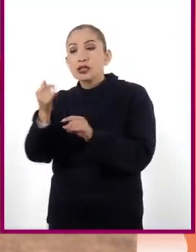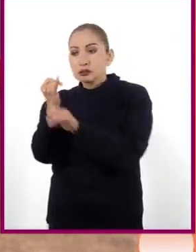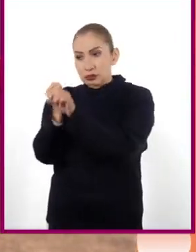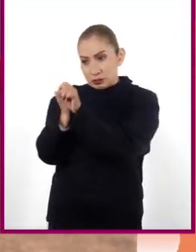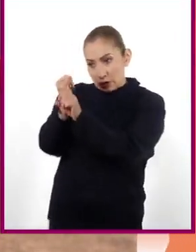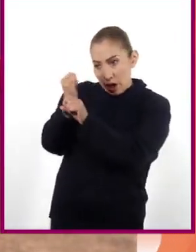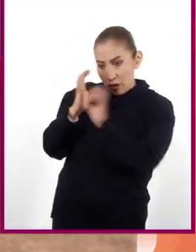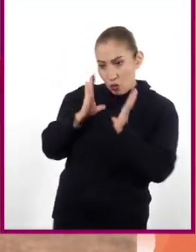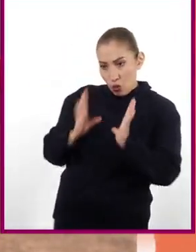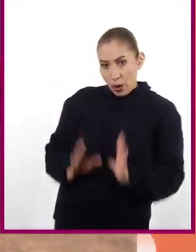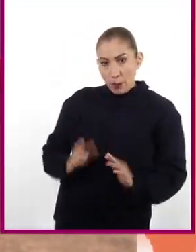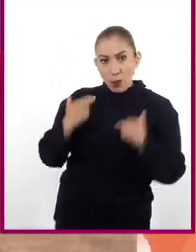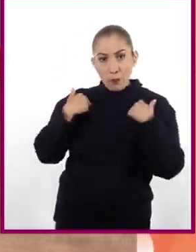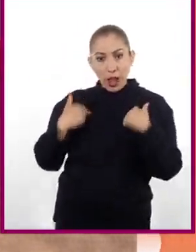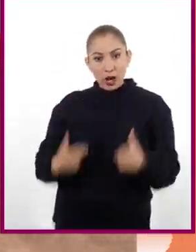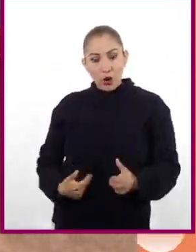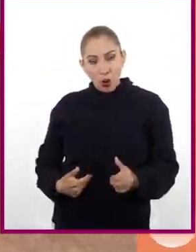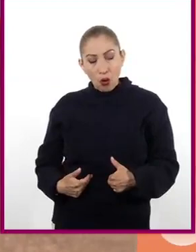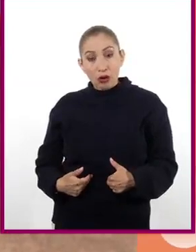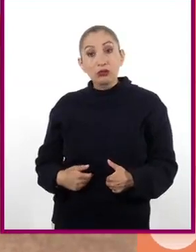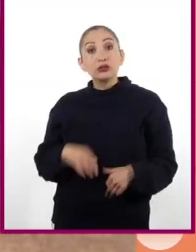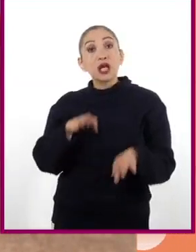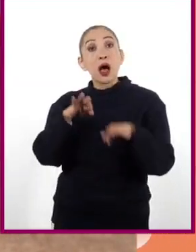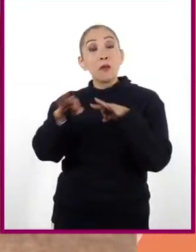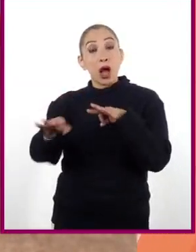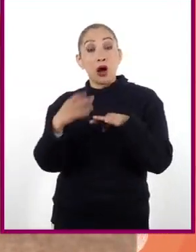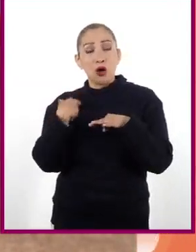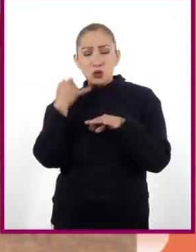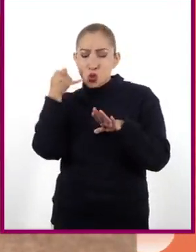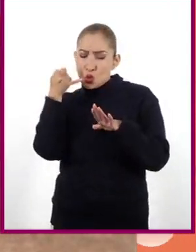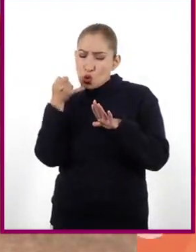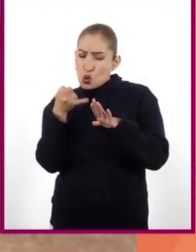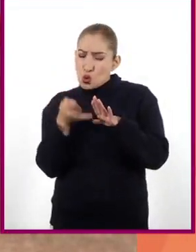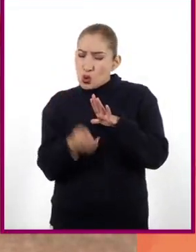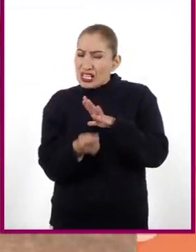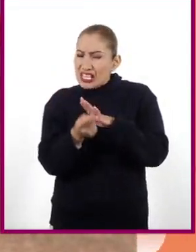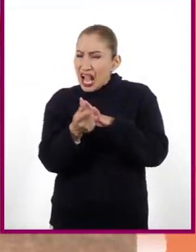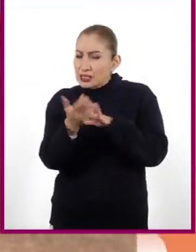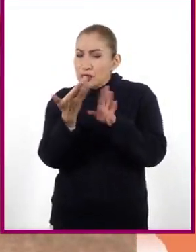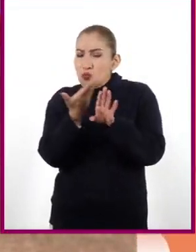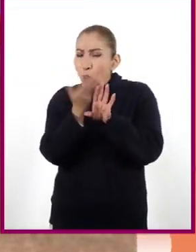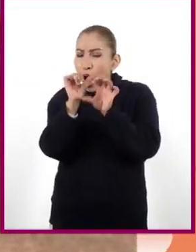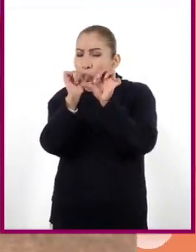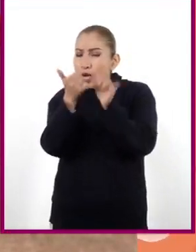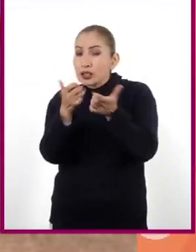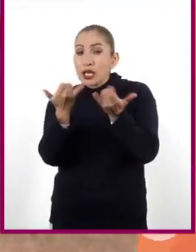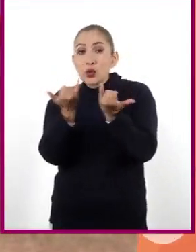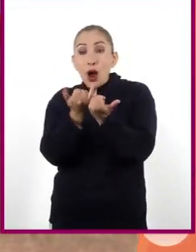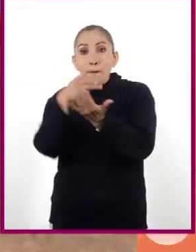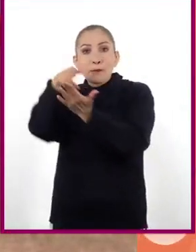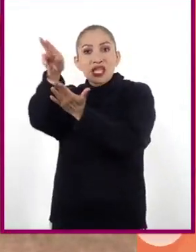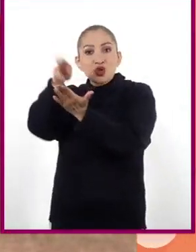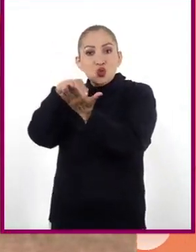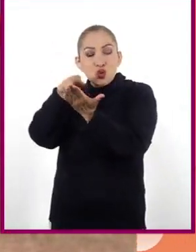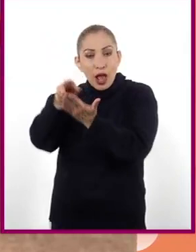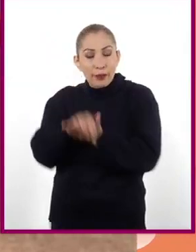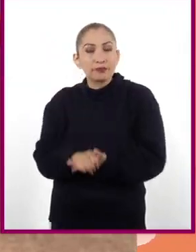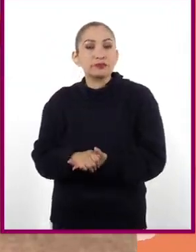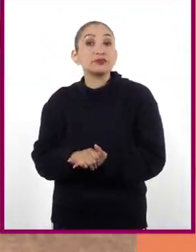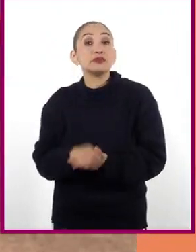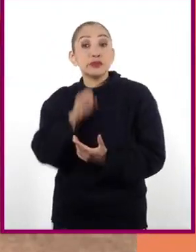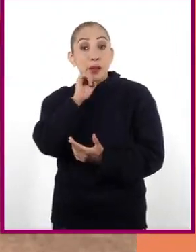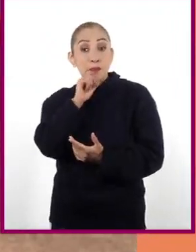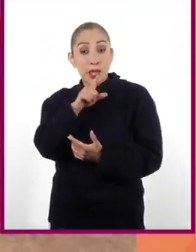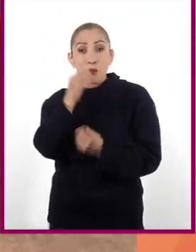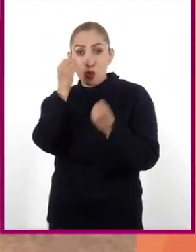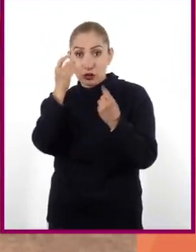estudio de la anatomía humana, tarea de gran detalle, casi tan artística como la de los pintores.